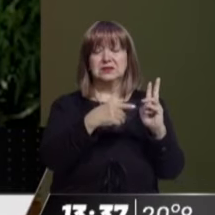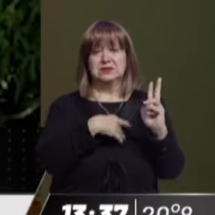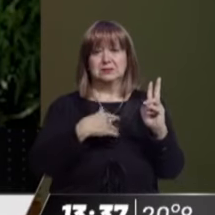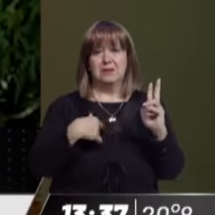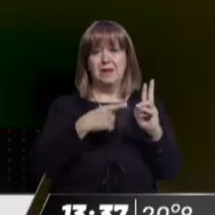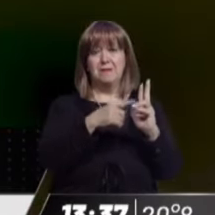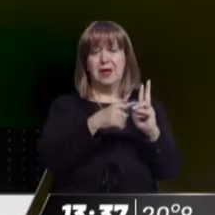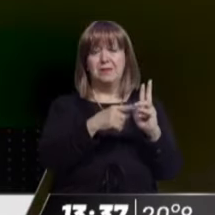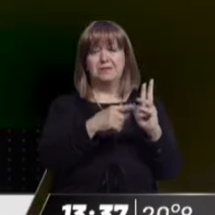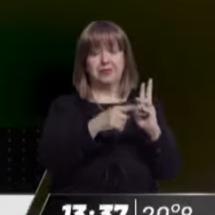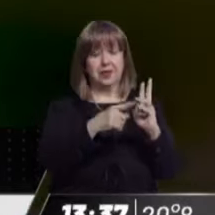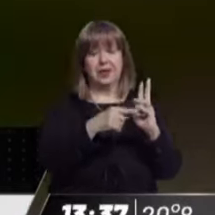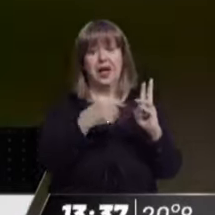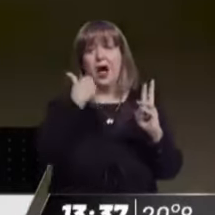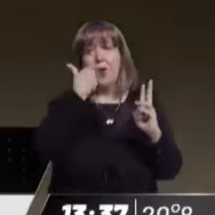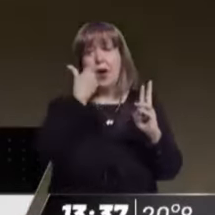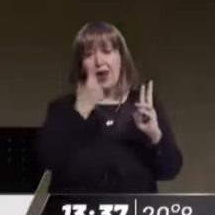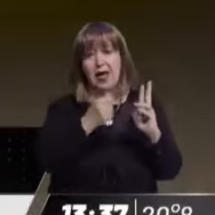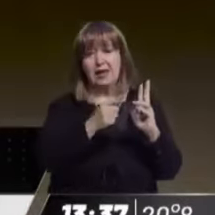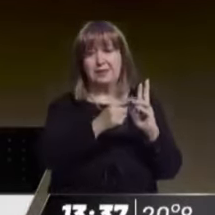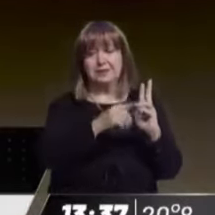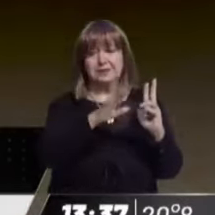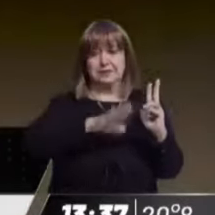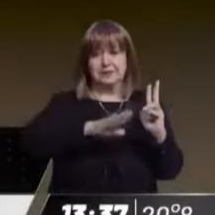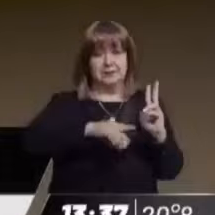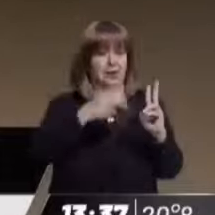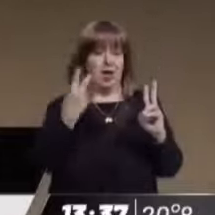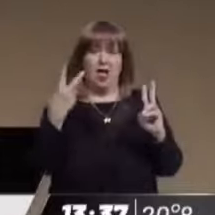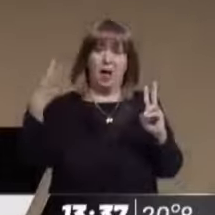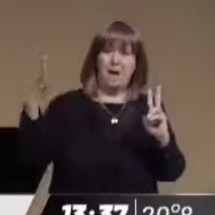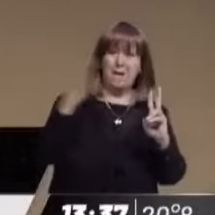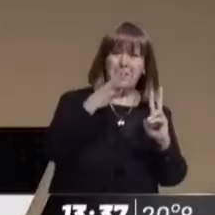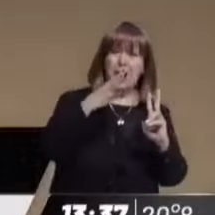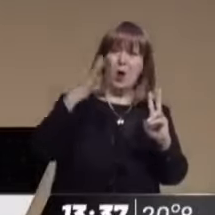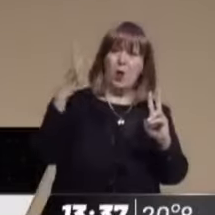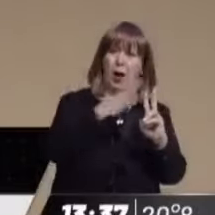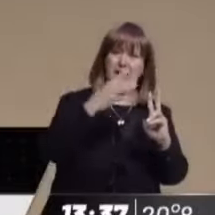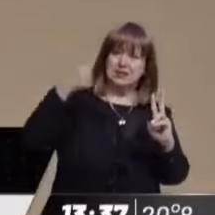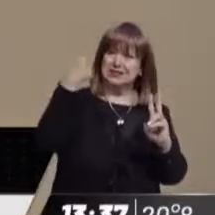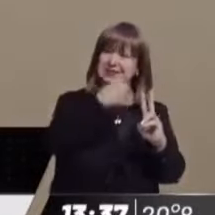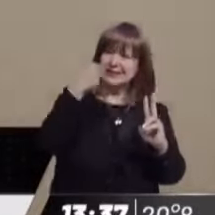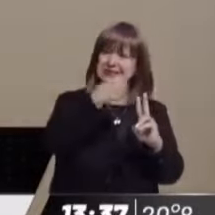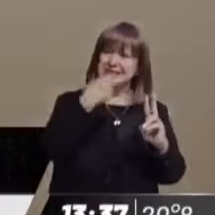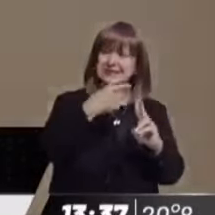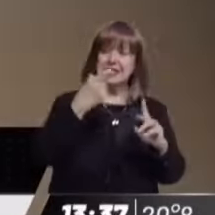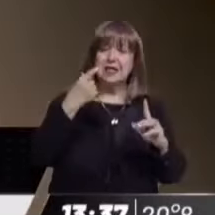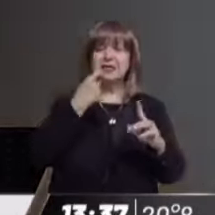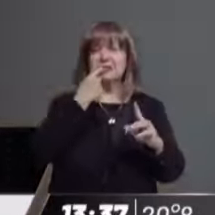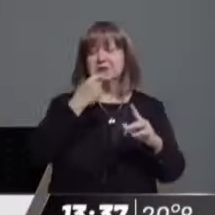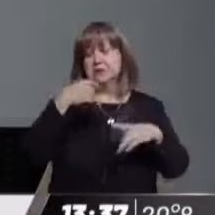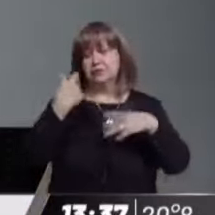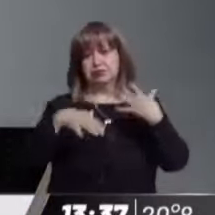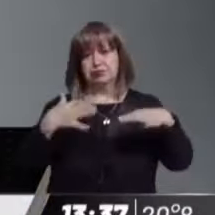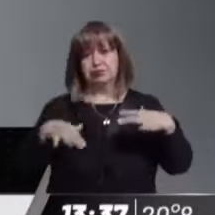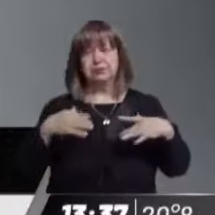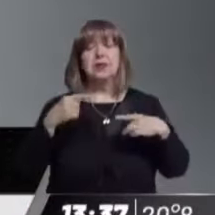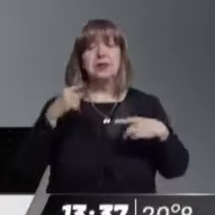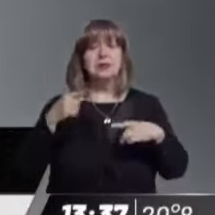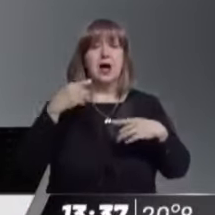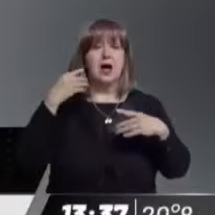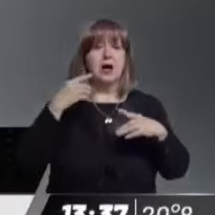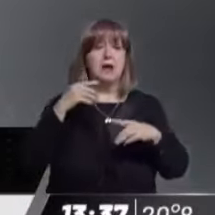radio unil Matías pascualetti hablando con muchos de los Testigos Y por supuesto Estas son las imágenes de los vecinos que están